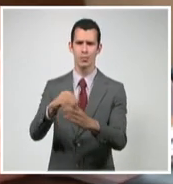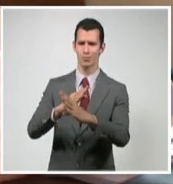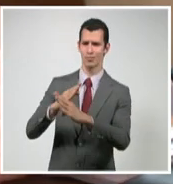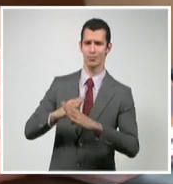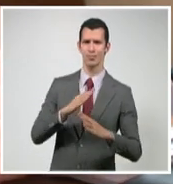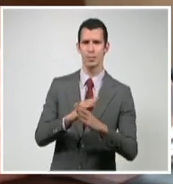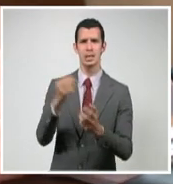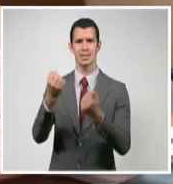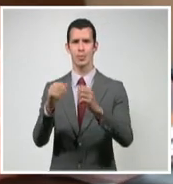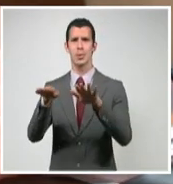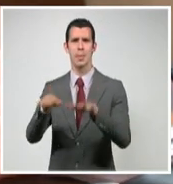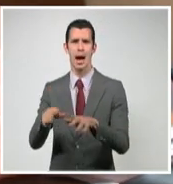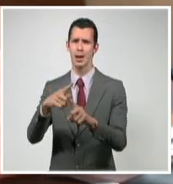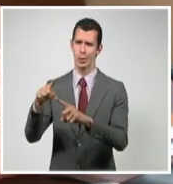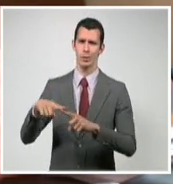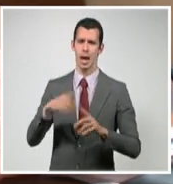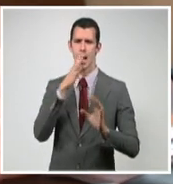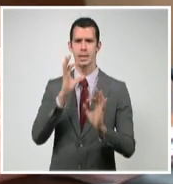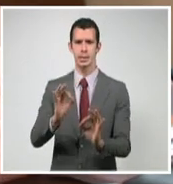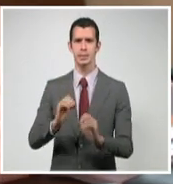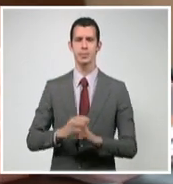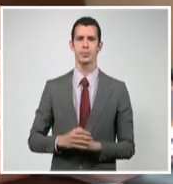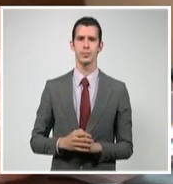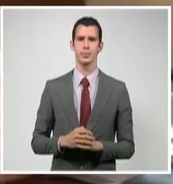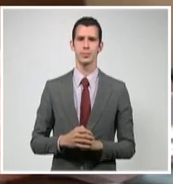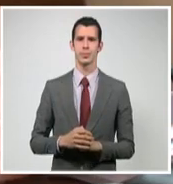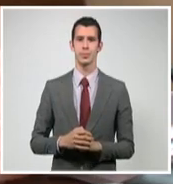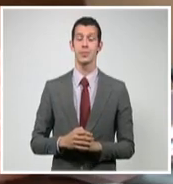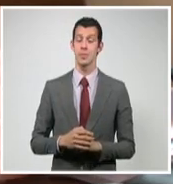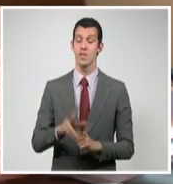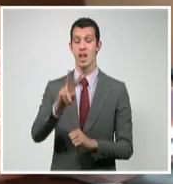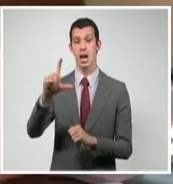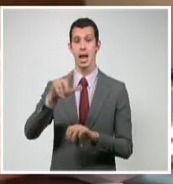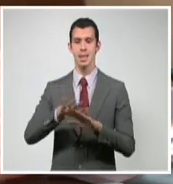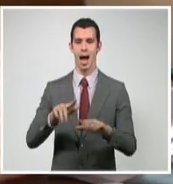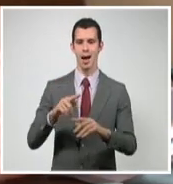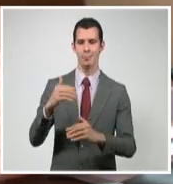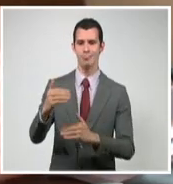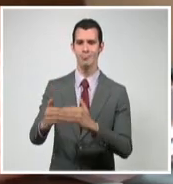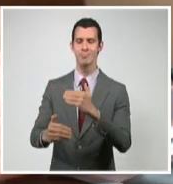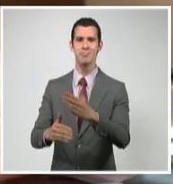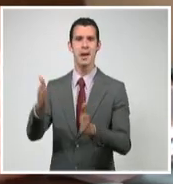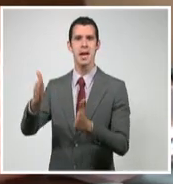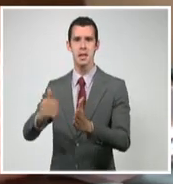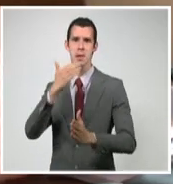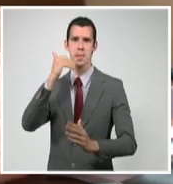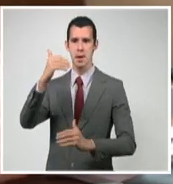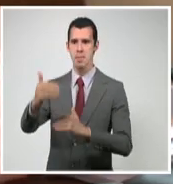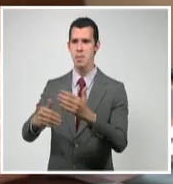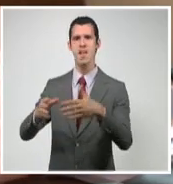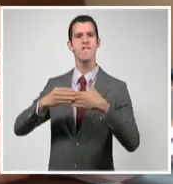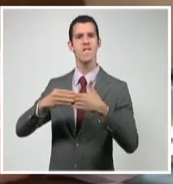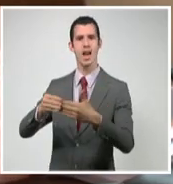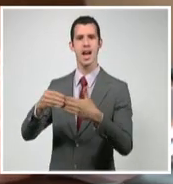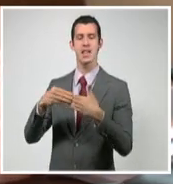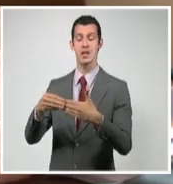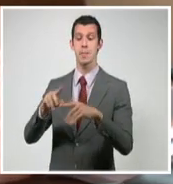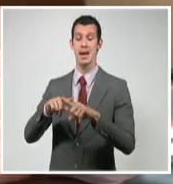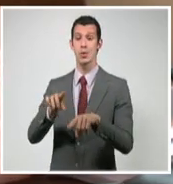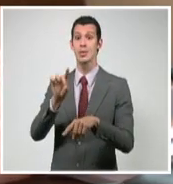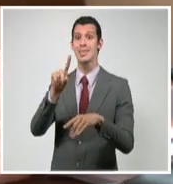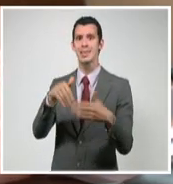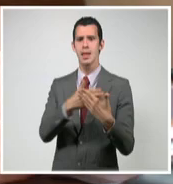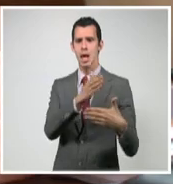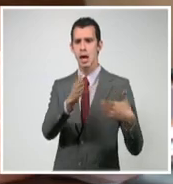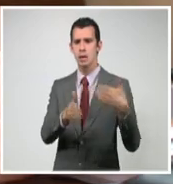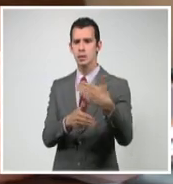en la fase 1 de la etapa de recuperación pero tiene en los últimos 15 días una tasa que supera los